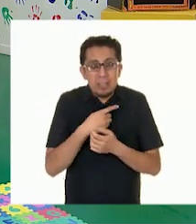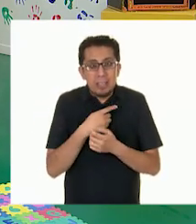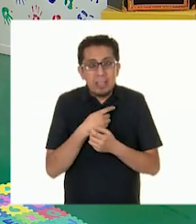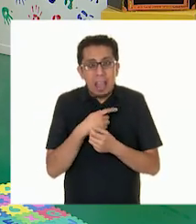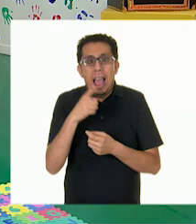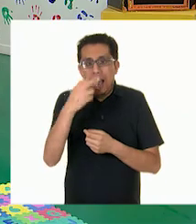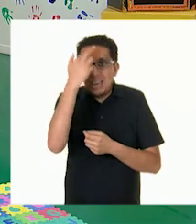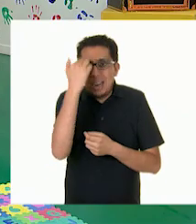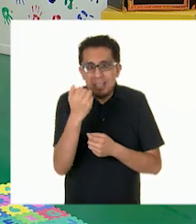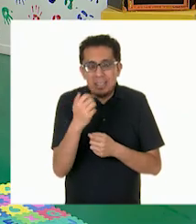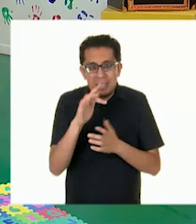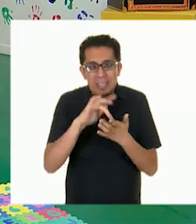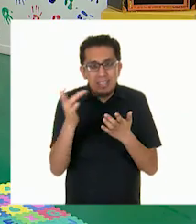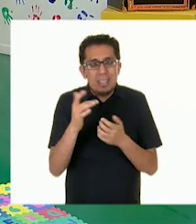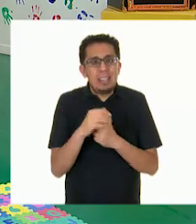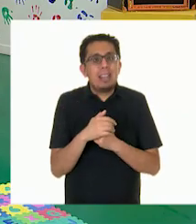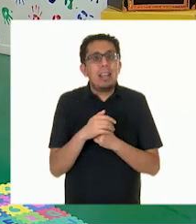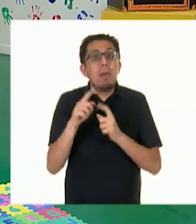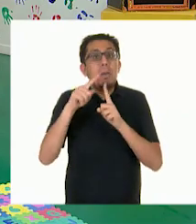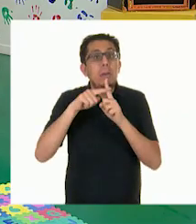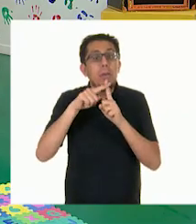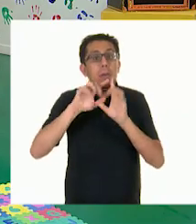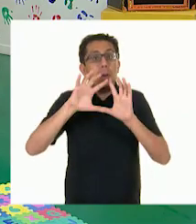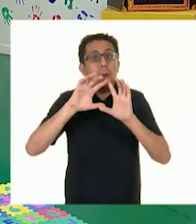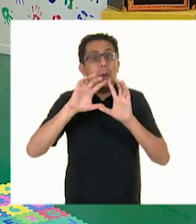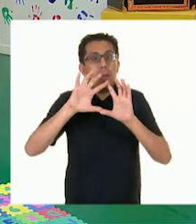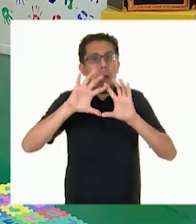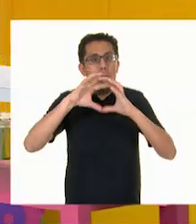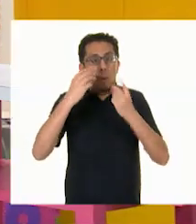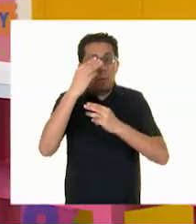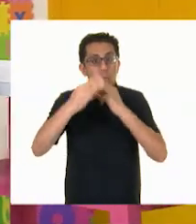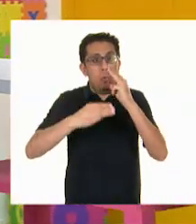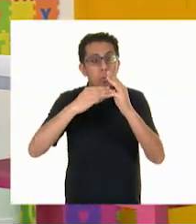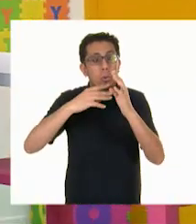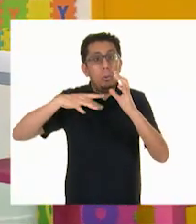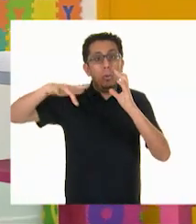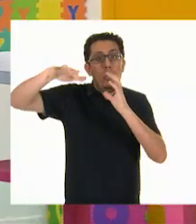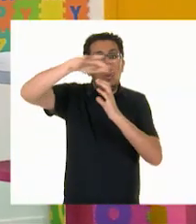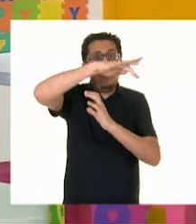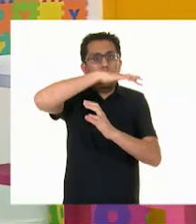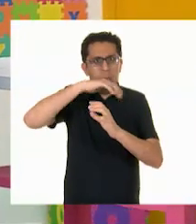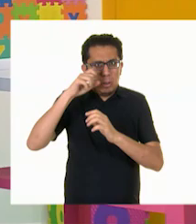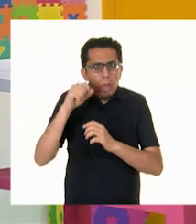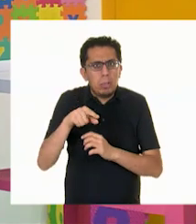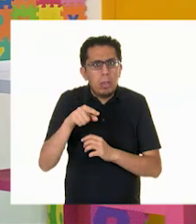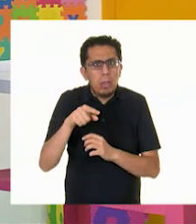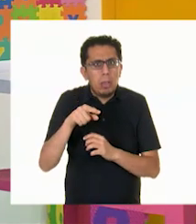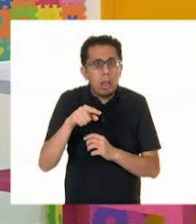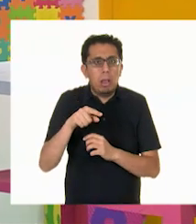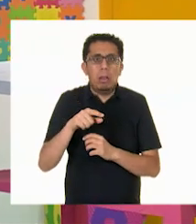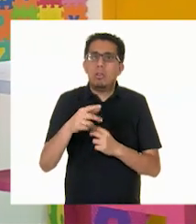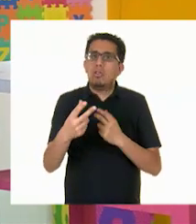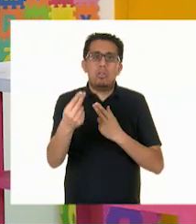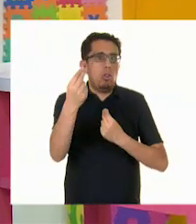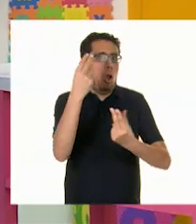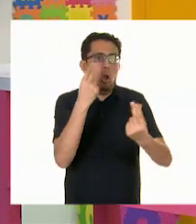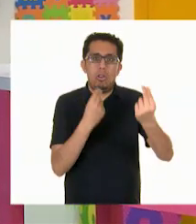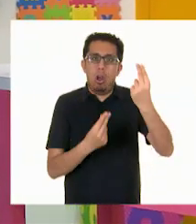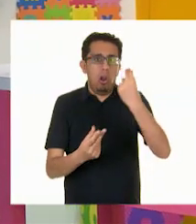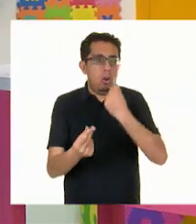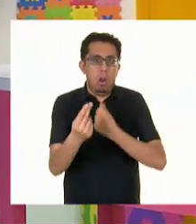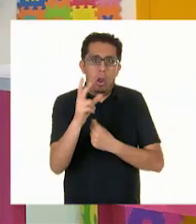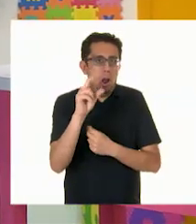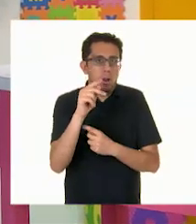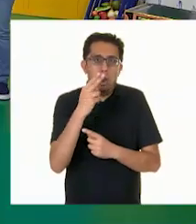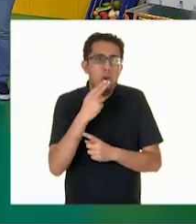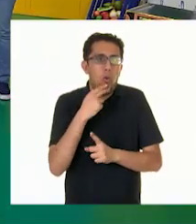Sí, tienes razón. Y la temperatura del espacio. ¿Y la temperatura? ¿Del espacio? Sí. No, la del espacio no la medimos con